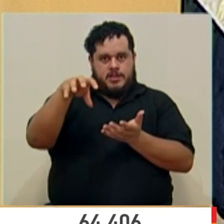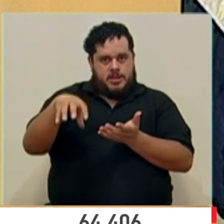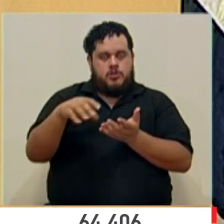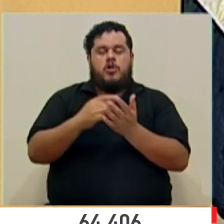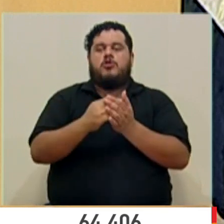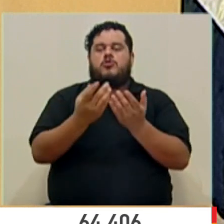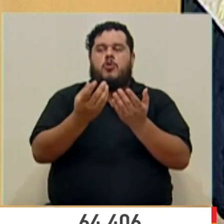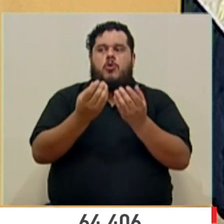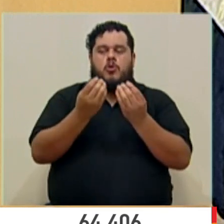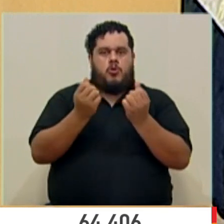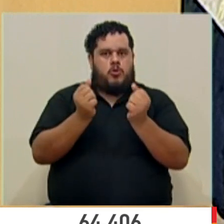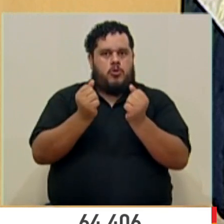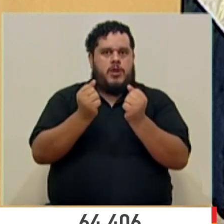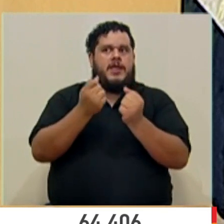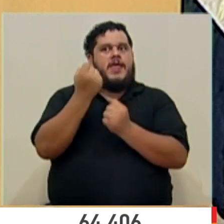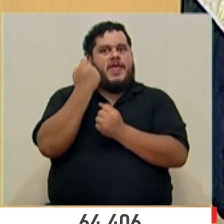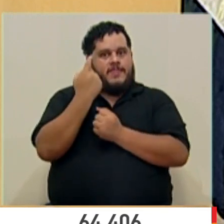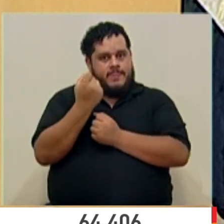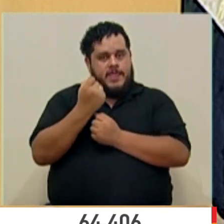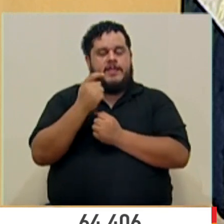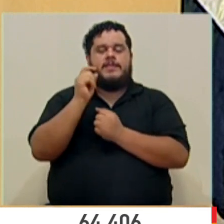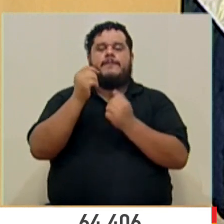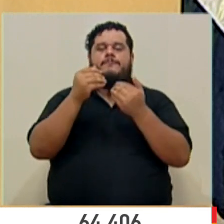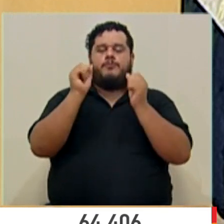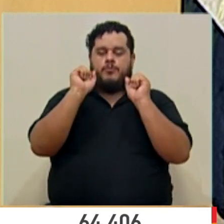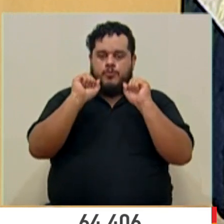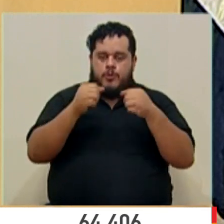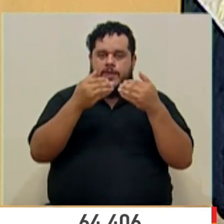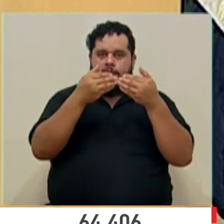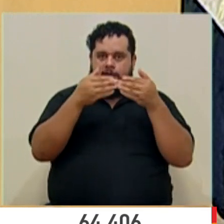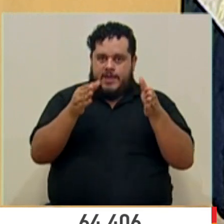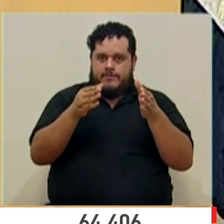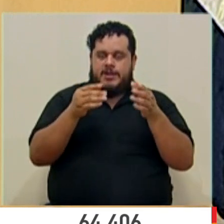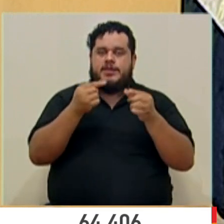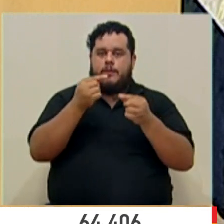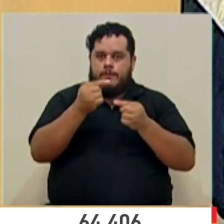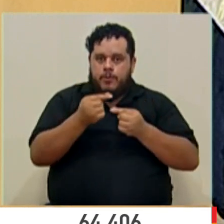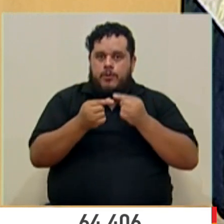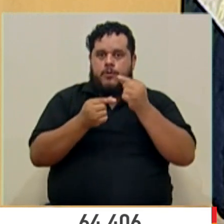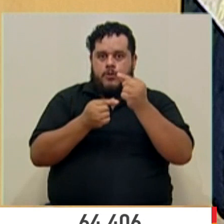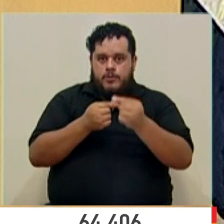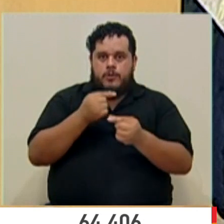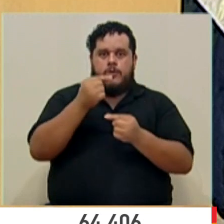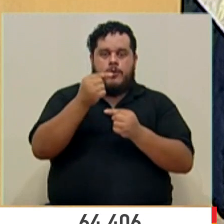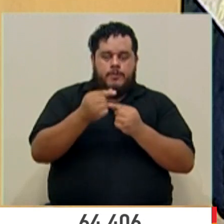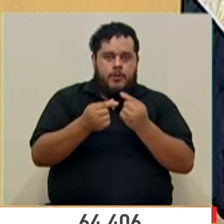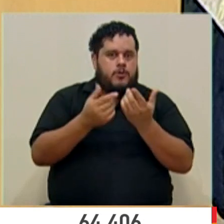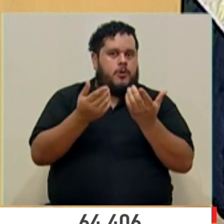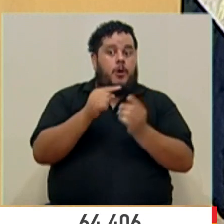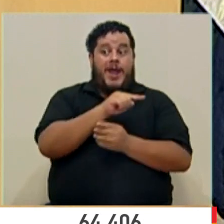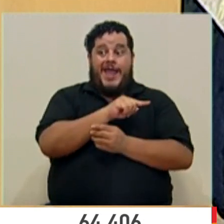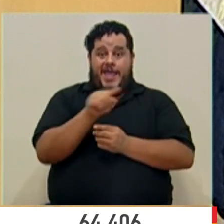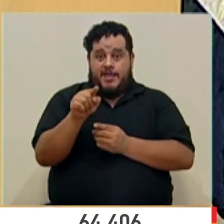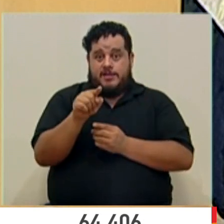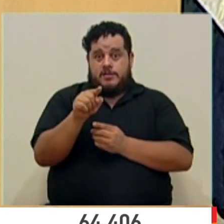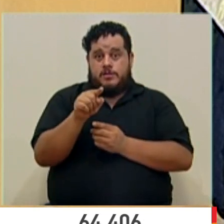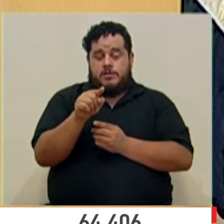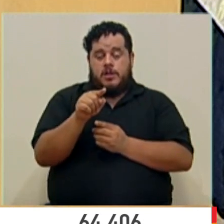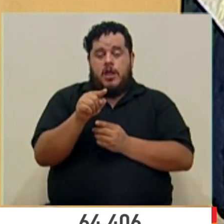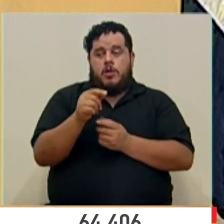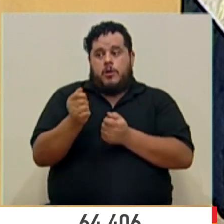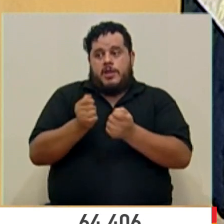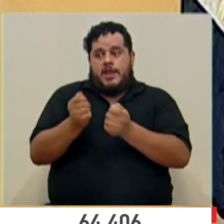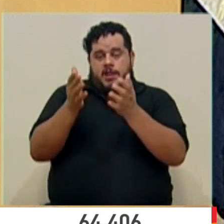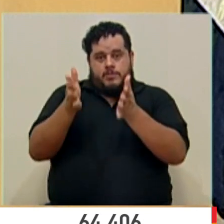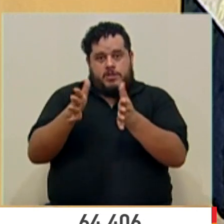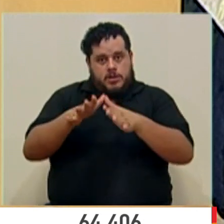espacios públicos, comprendan, se van a abrir gradualmente aquellos con los que el